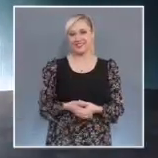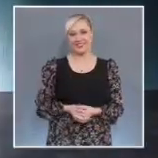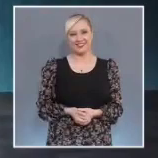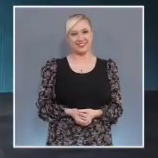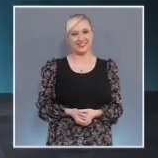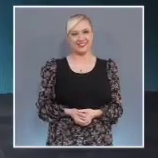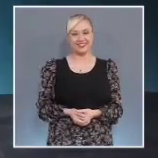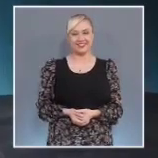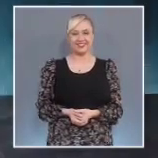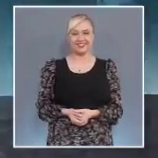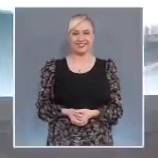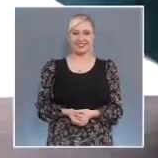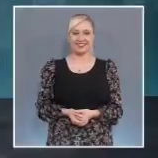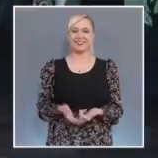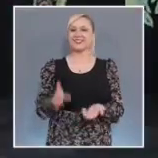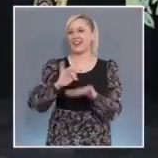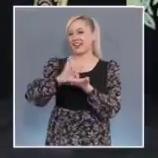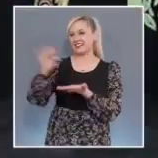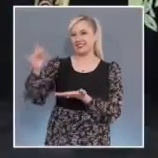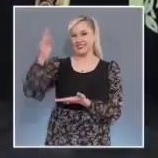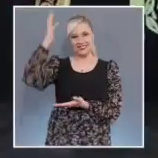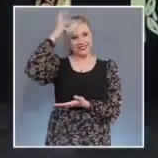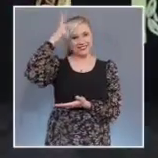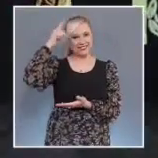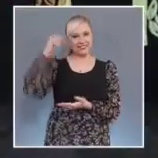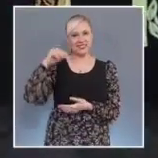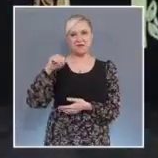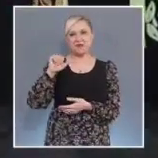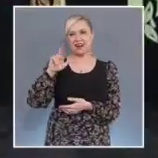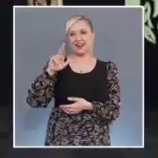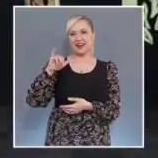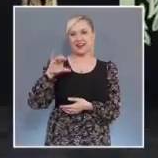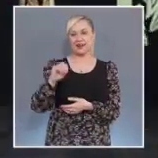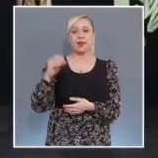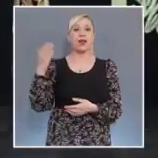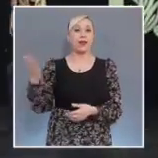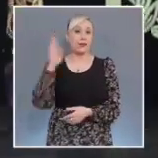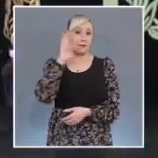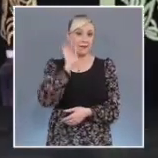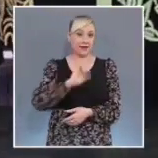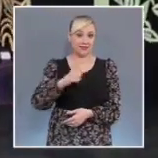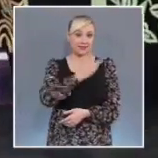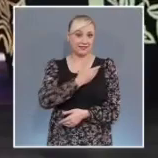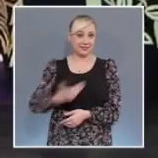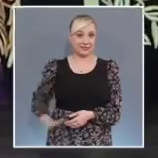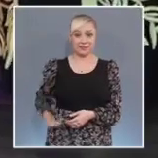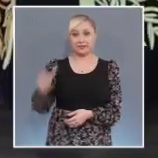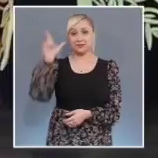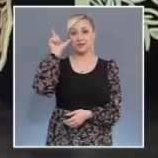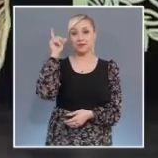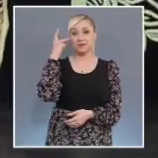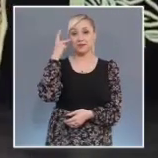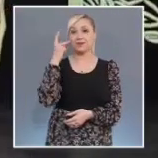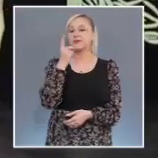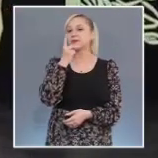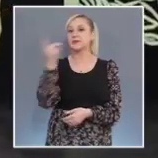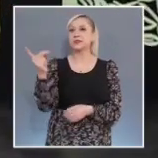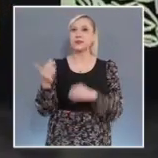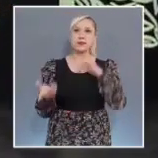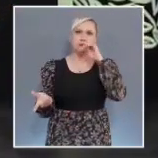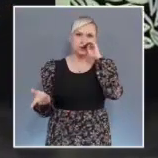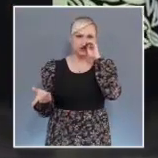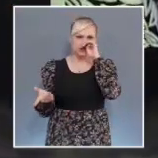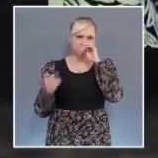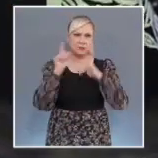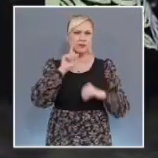Muchas gracias, Mario. La ministra presidenta, precisamente Norma Lucía Piña Hernández, afirmó que lo que une a las mujeres